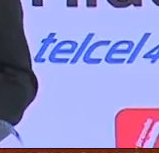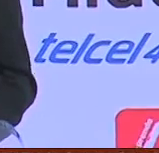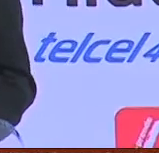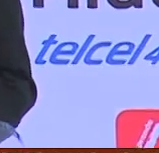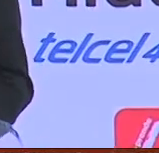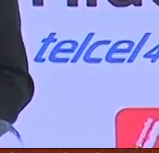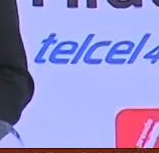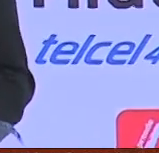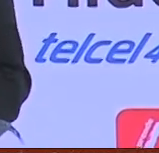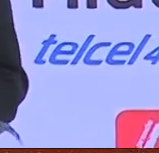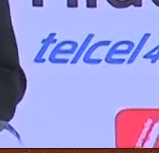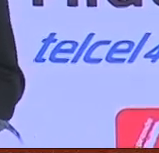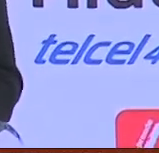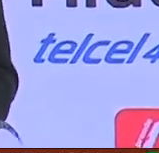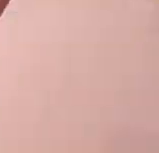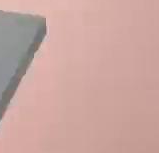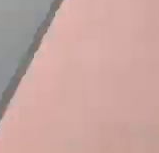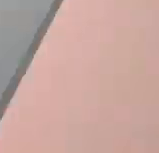los jóvenes.